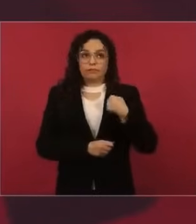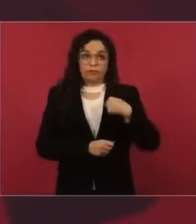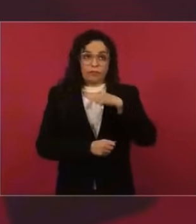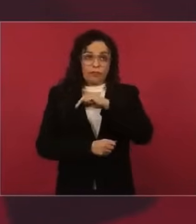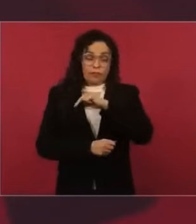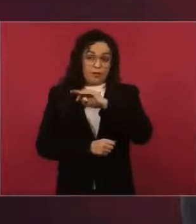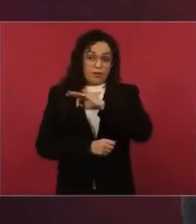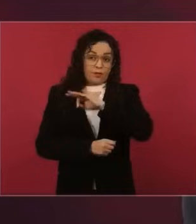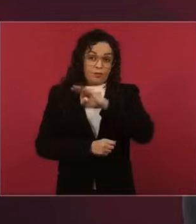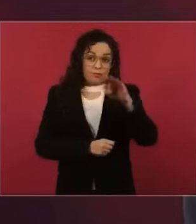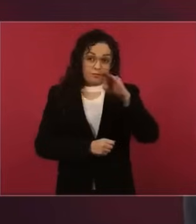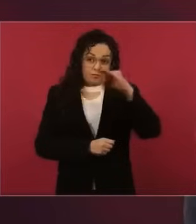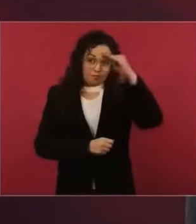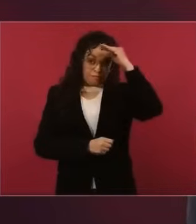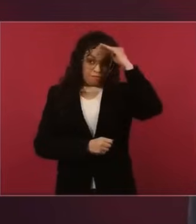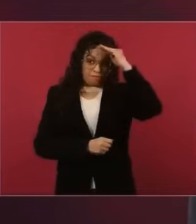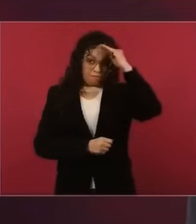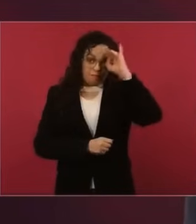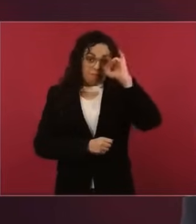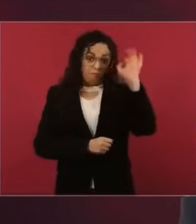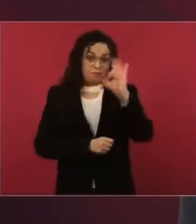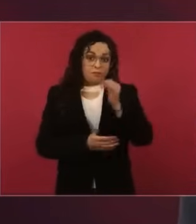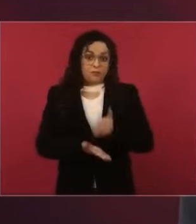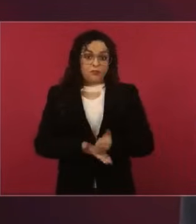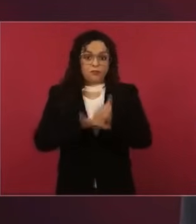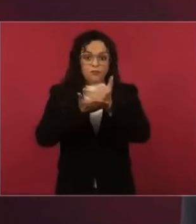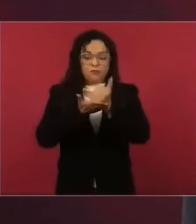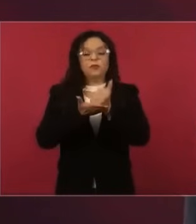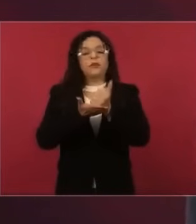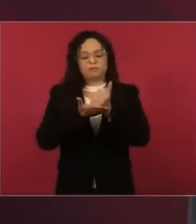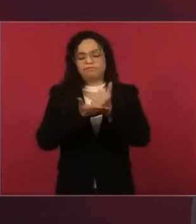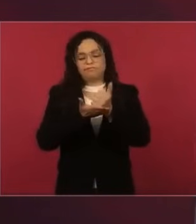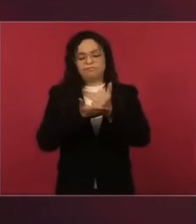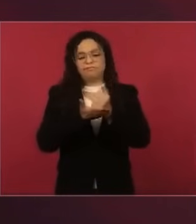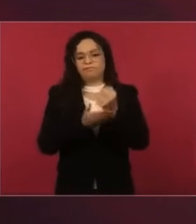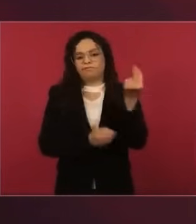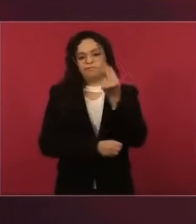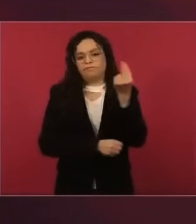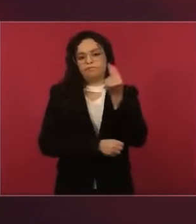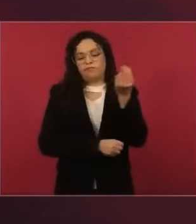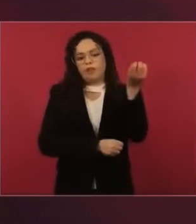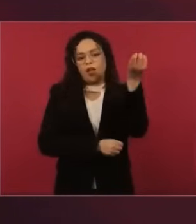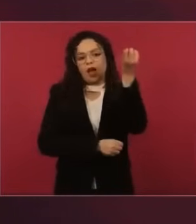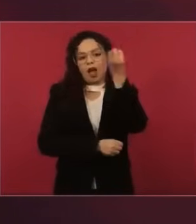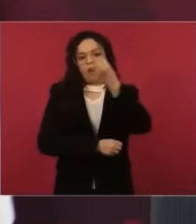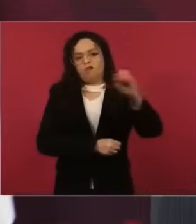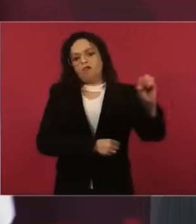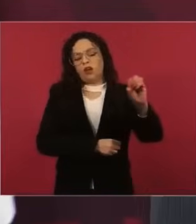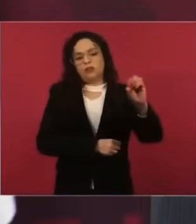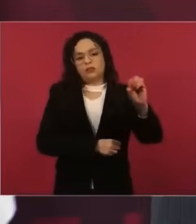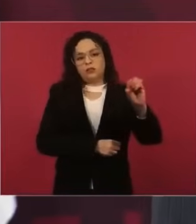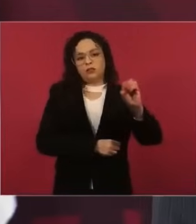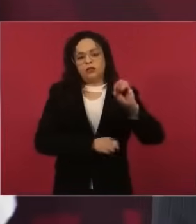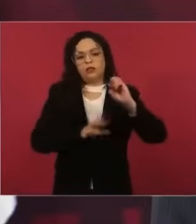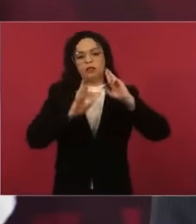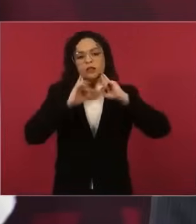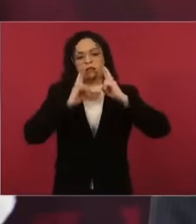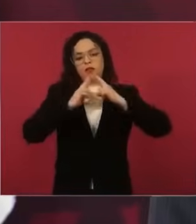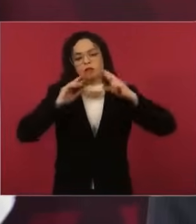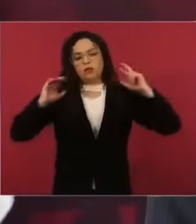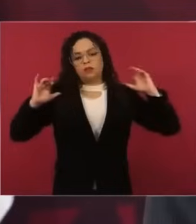de esto. ¿Sí? Entonces vamos a concentrarnos, como dice Violeta, en lo que Obrador